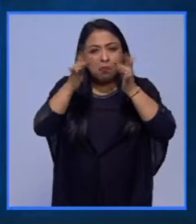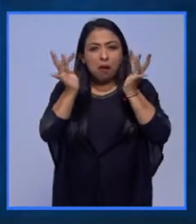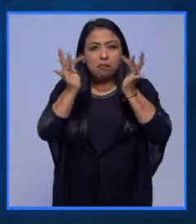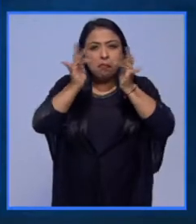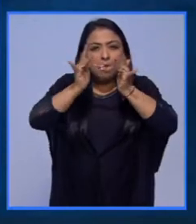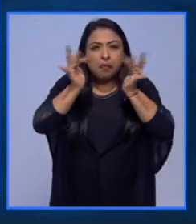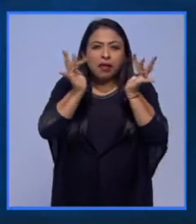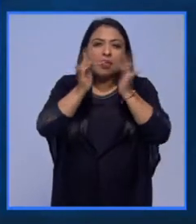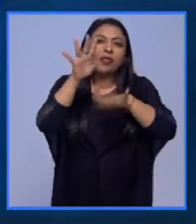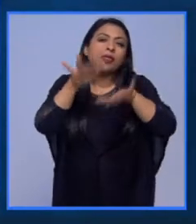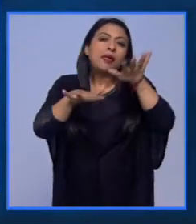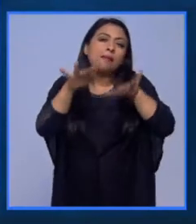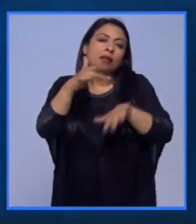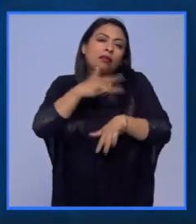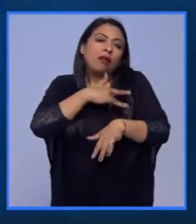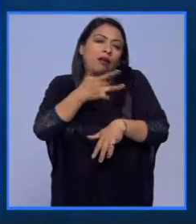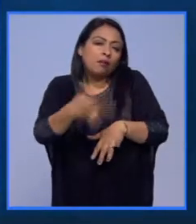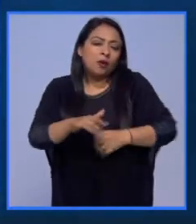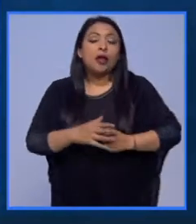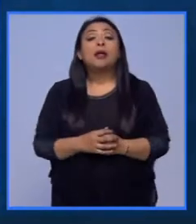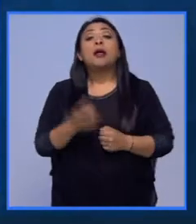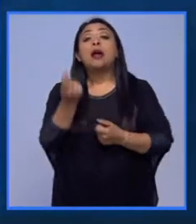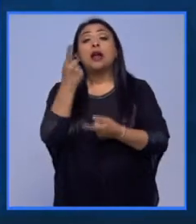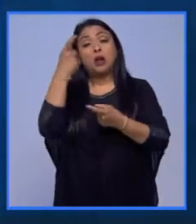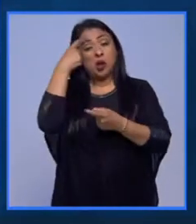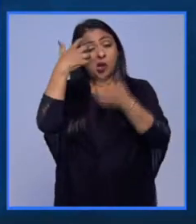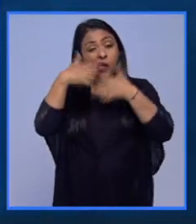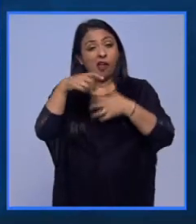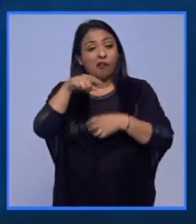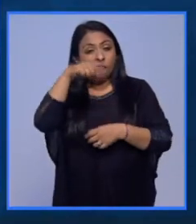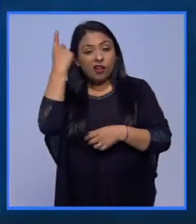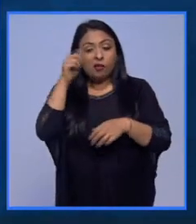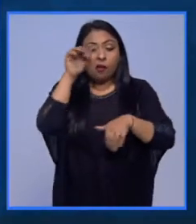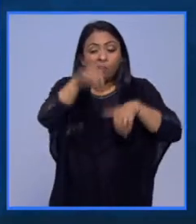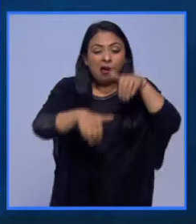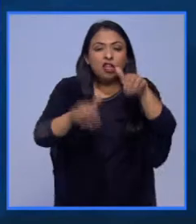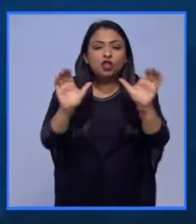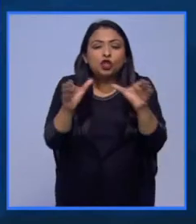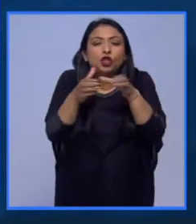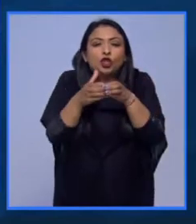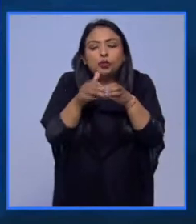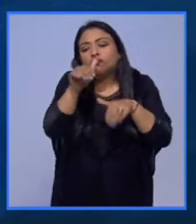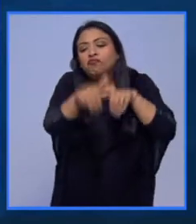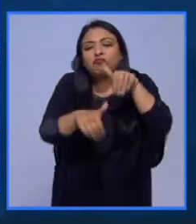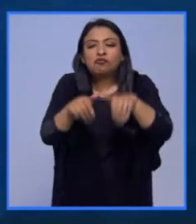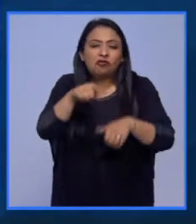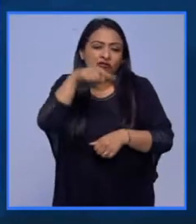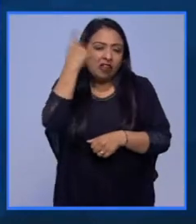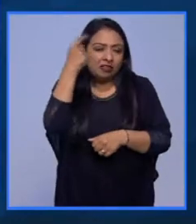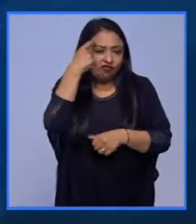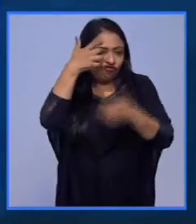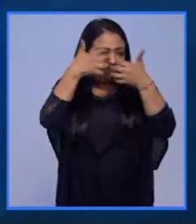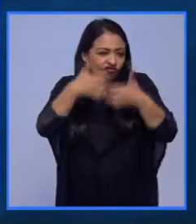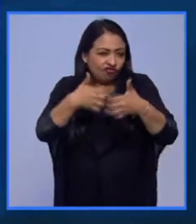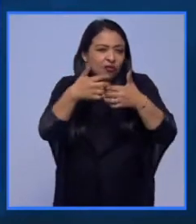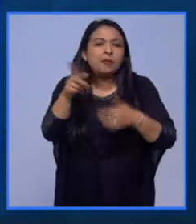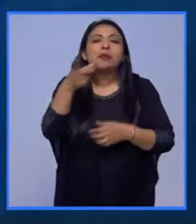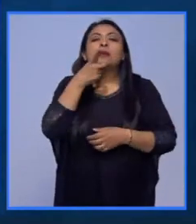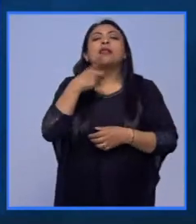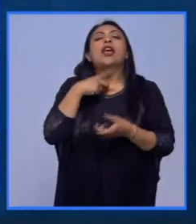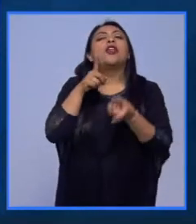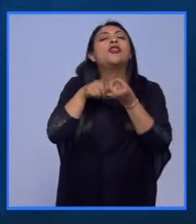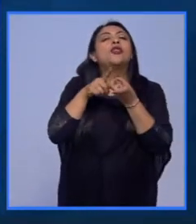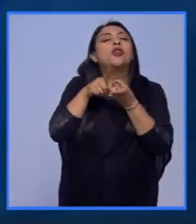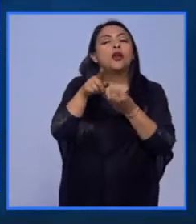según las condiciones. Hay cerebros en los que debe ser más fácil nadar porque son más pequeños. Sí, luego me enseñan dónde queda el switch, por